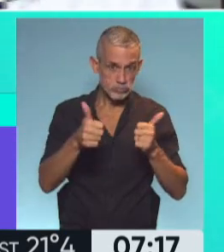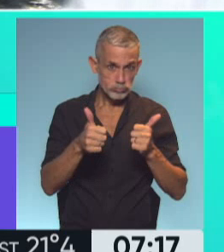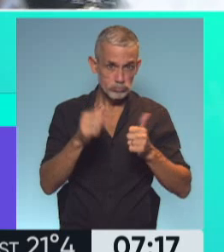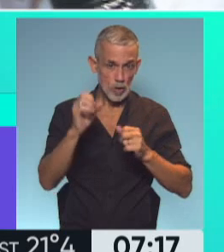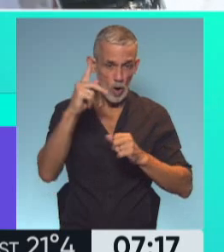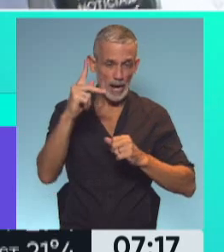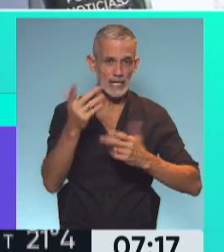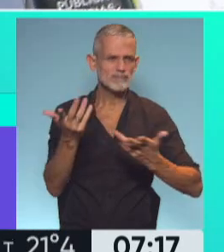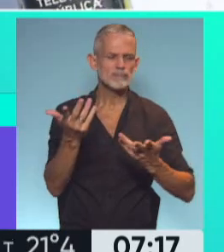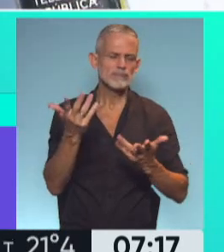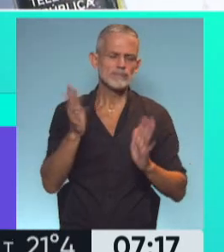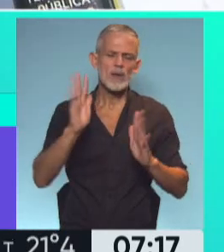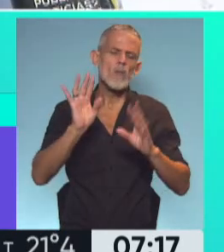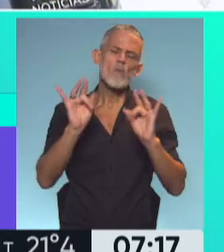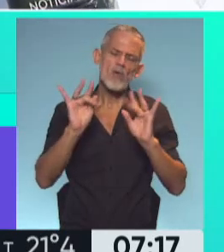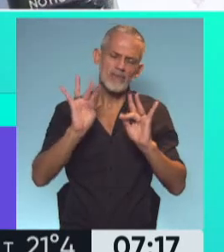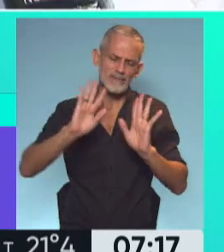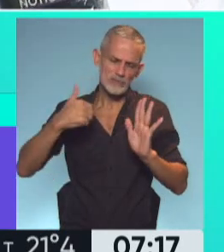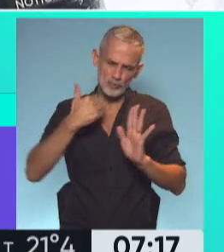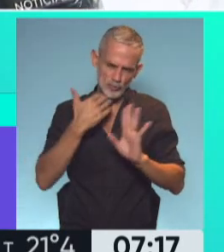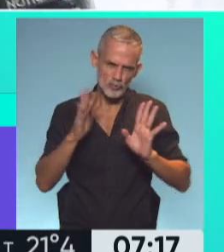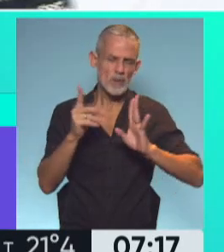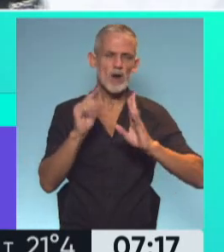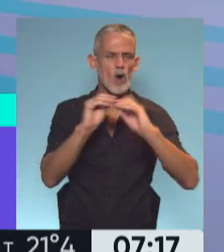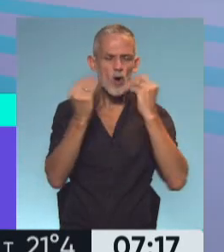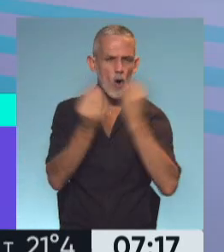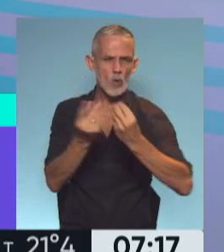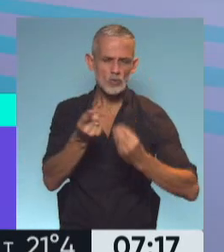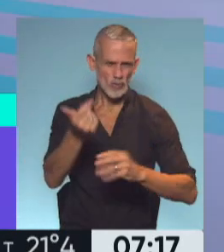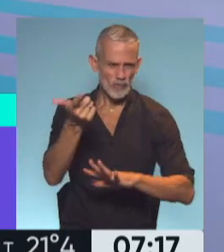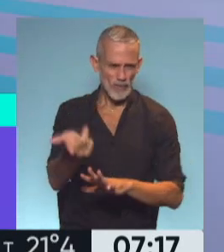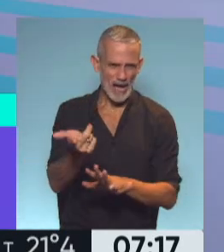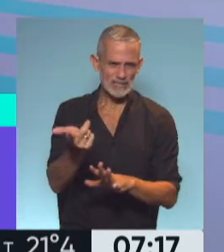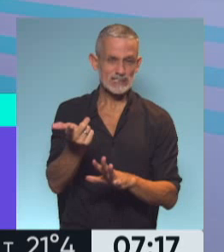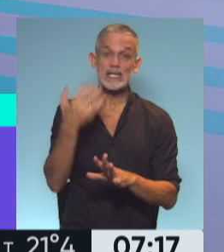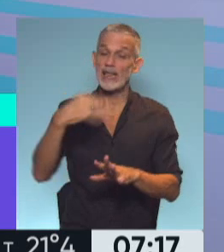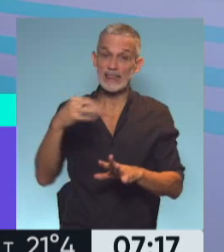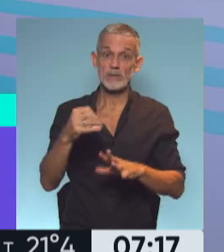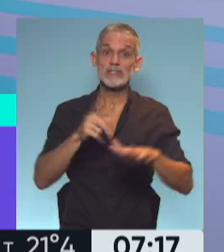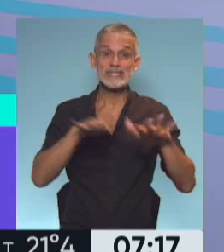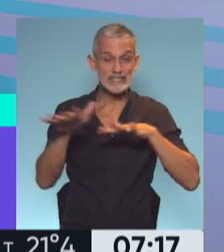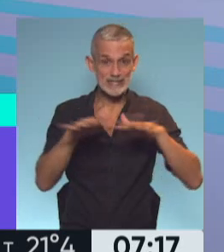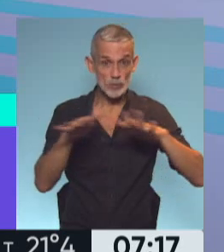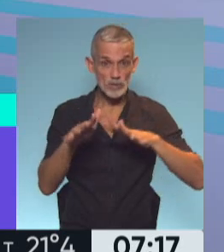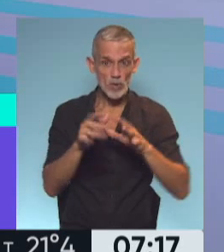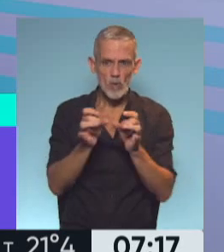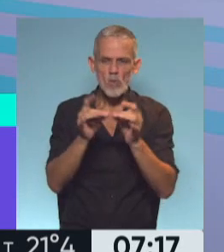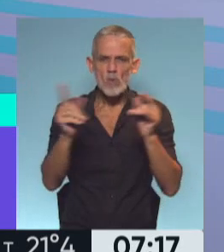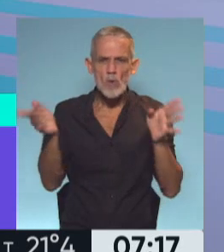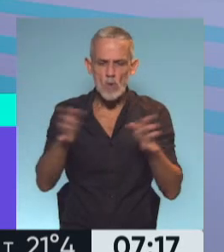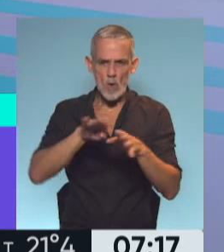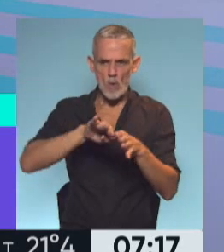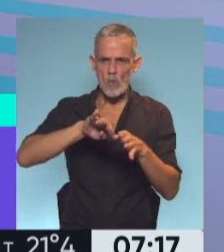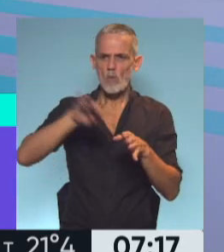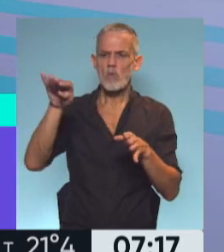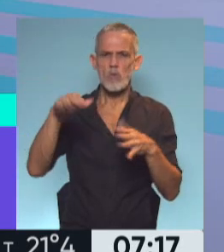Mire, la ecuación es muy compleja, pero las conclusiones son simples. Tenemos una situación epidemiológica